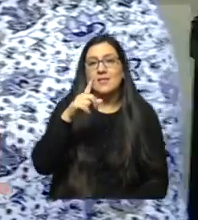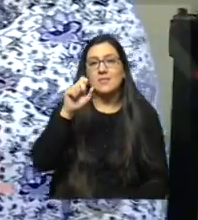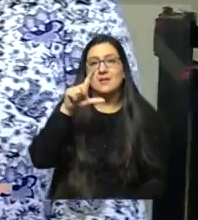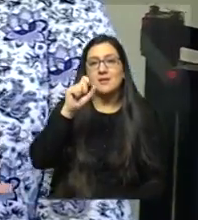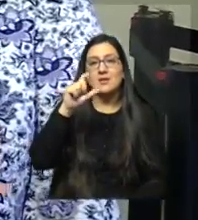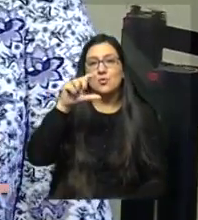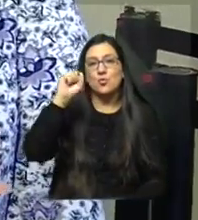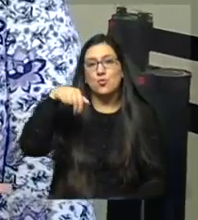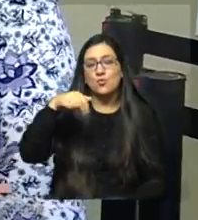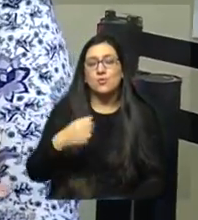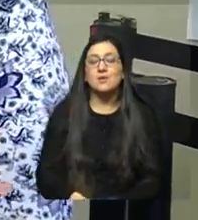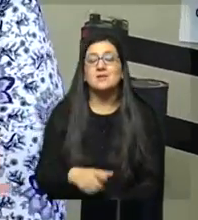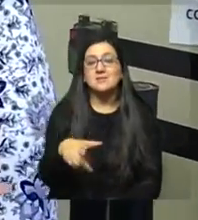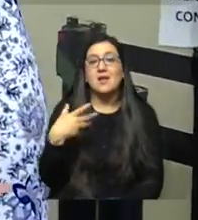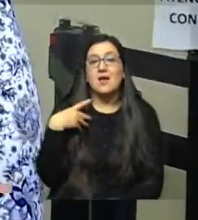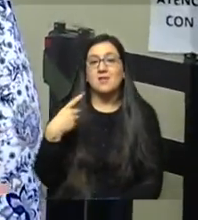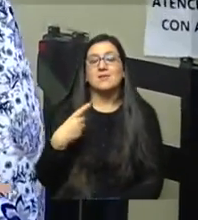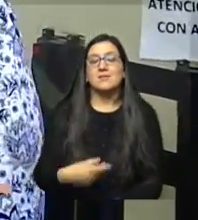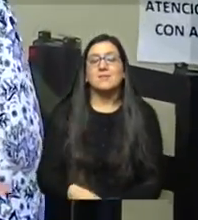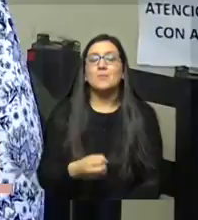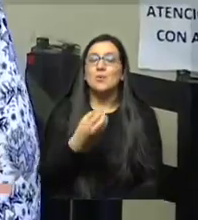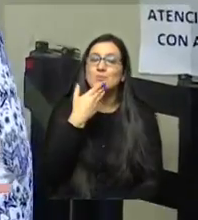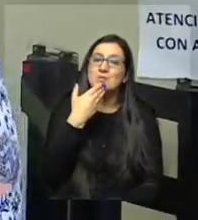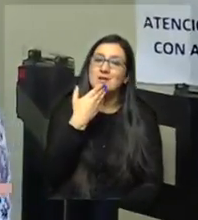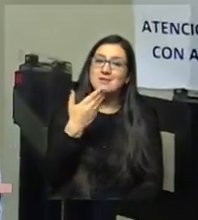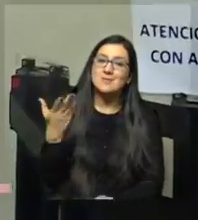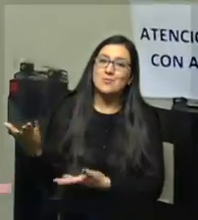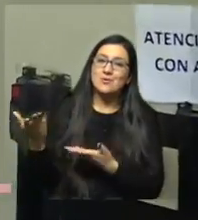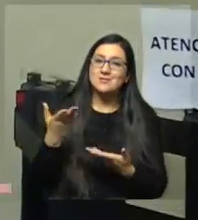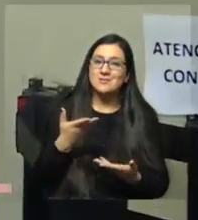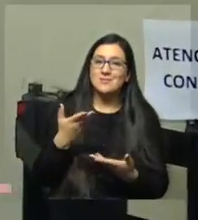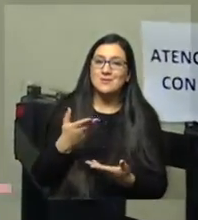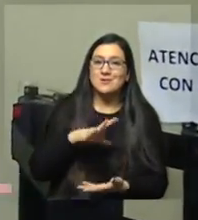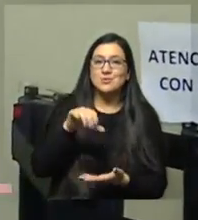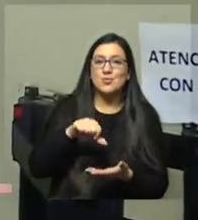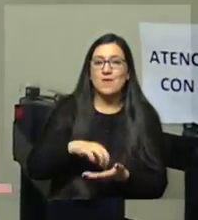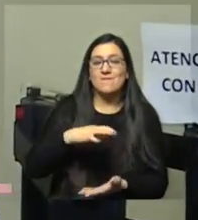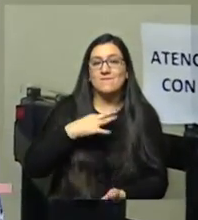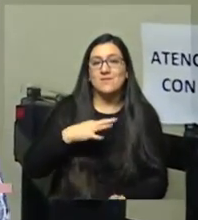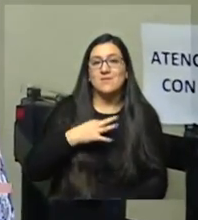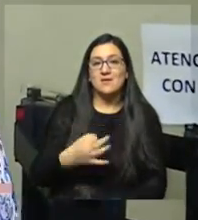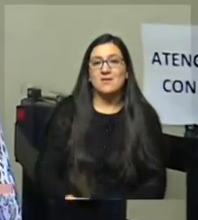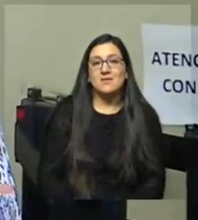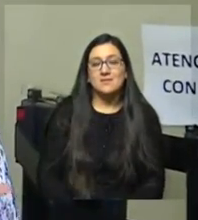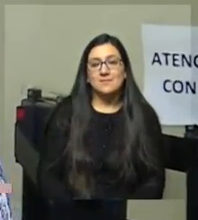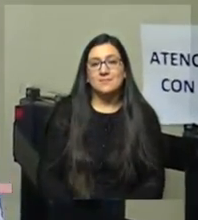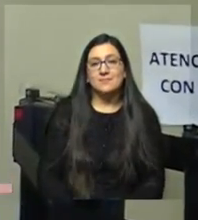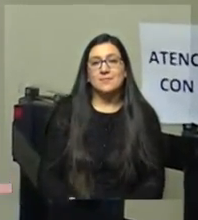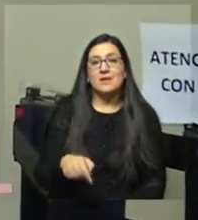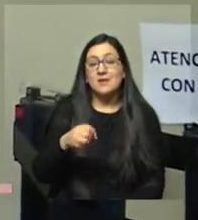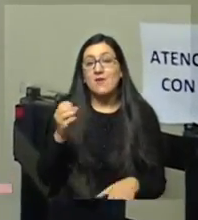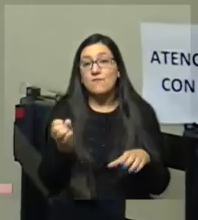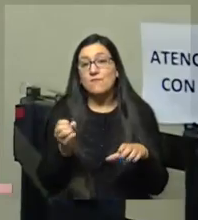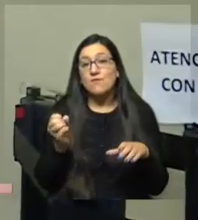gerenta de becas del Fondo de Solidaridad. Bueno, Cecilia, gracias por recibir a Ciudad Viva, TV Ciudad, aquí en el Fondo de Solidaridad.